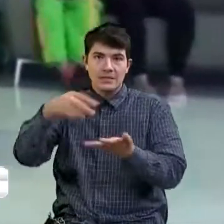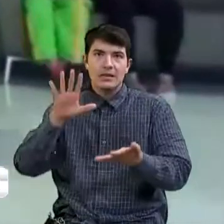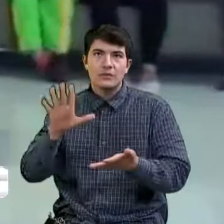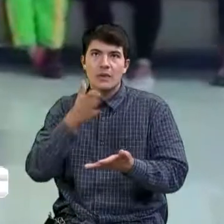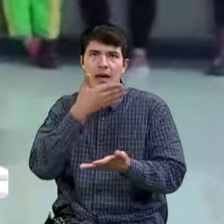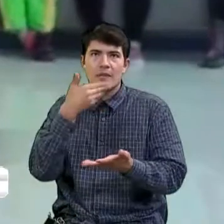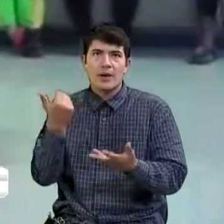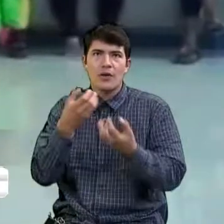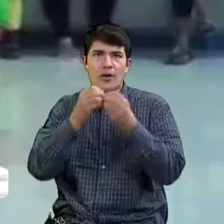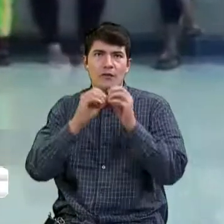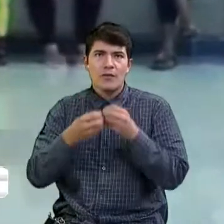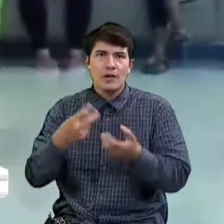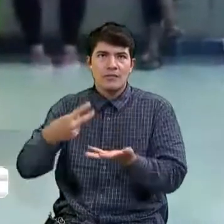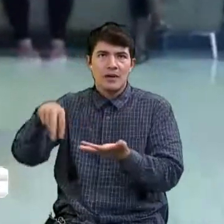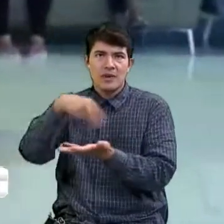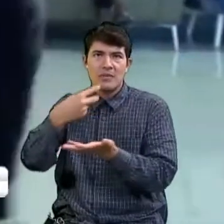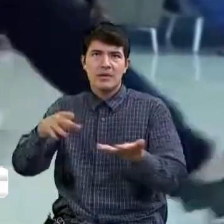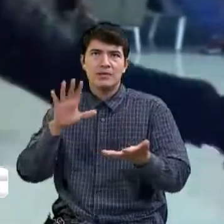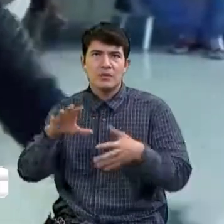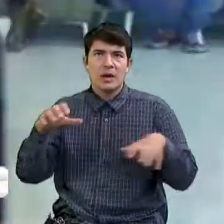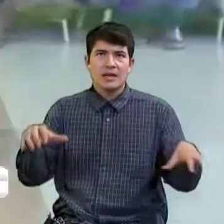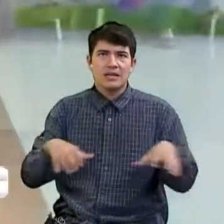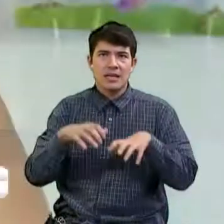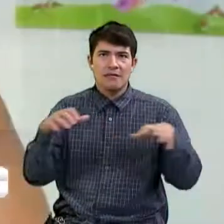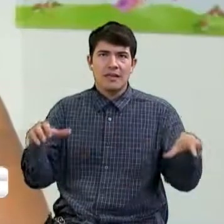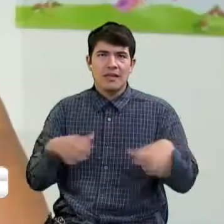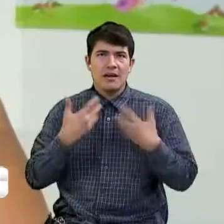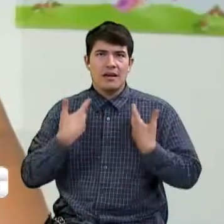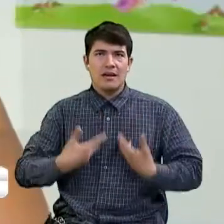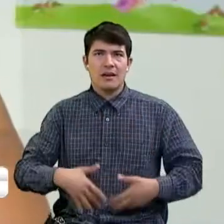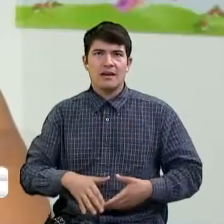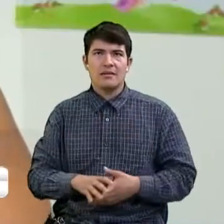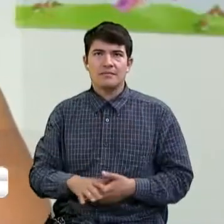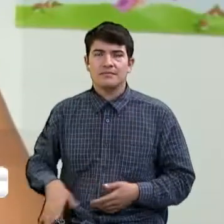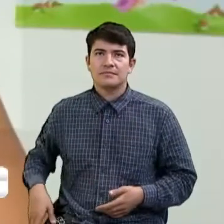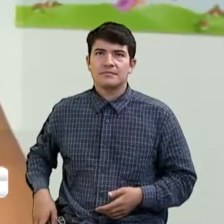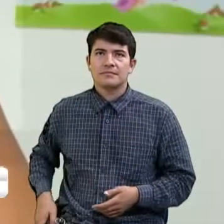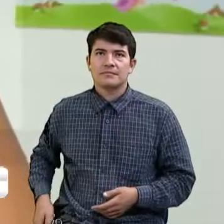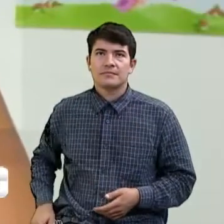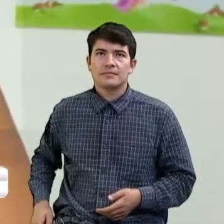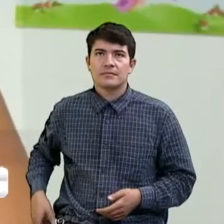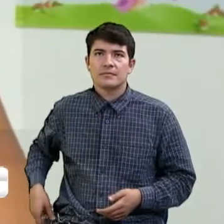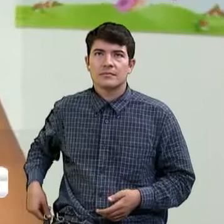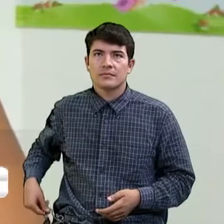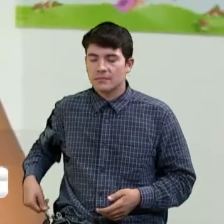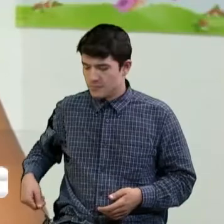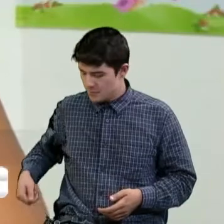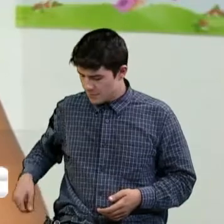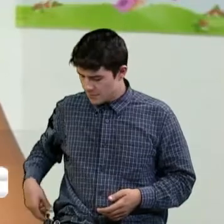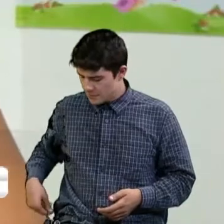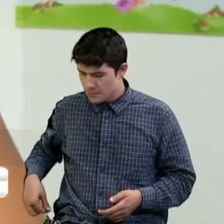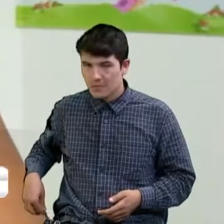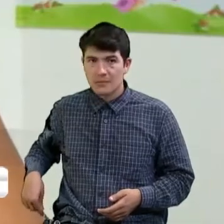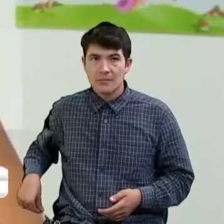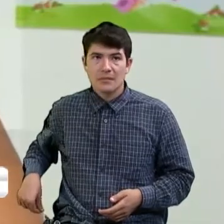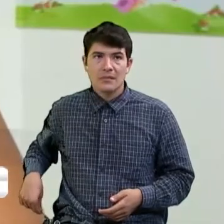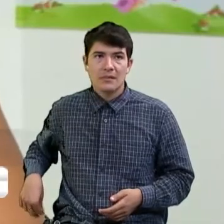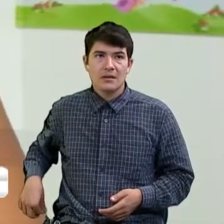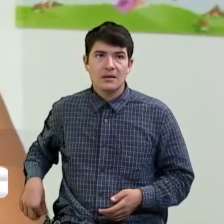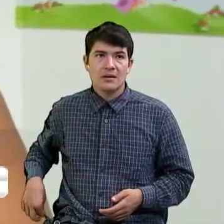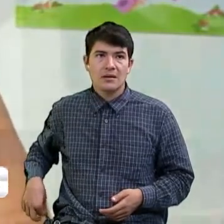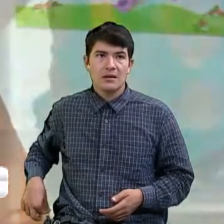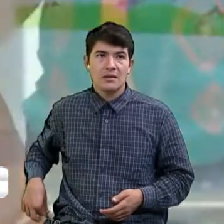de combatir la hiperactividad. Siempre he sido una niña muy inquieta, con ganas de estar